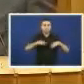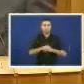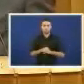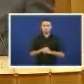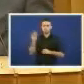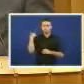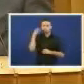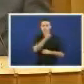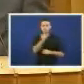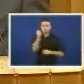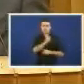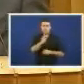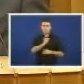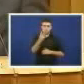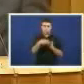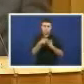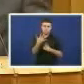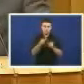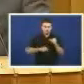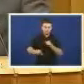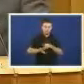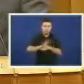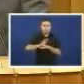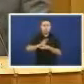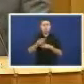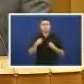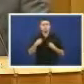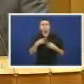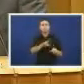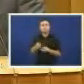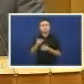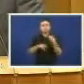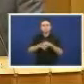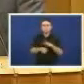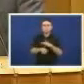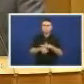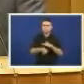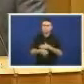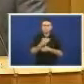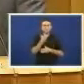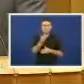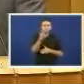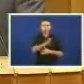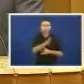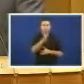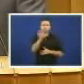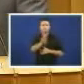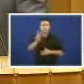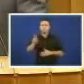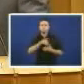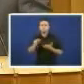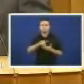mil cinco a Consellería de Vivenda e Solo xestionou casi 42 millóns de metros cuadrados de solo productivo